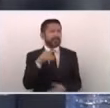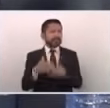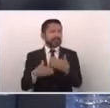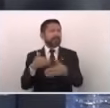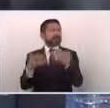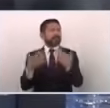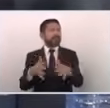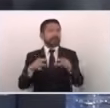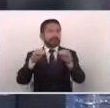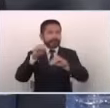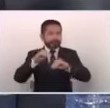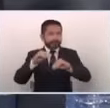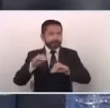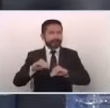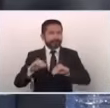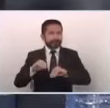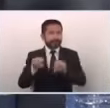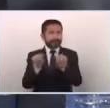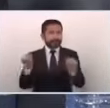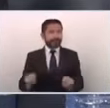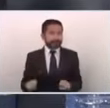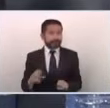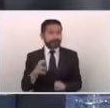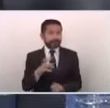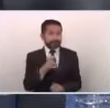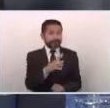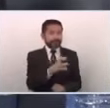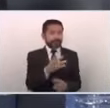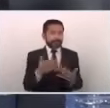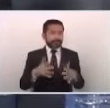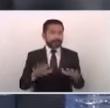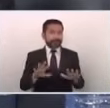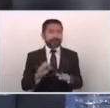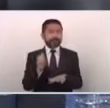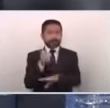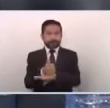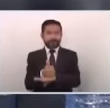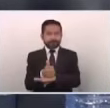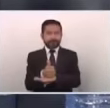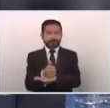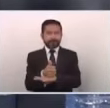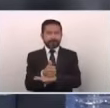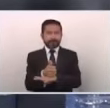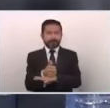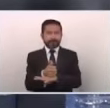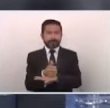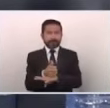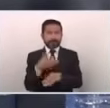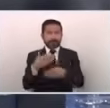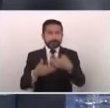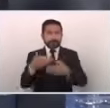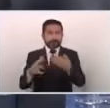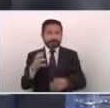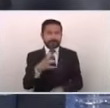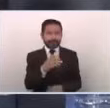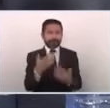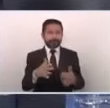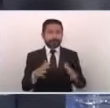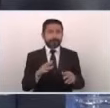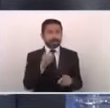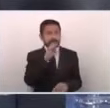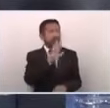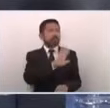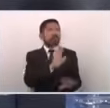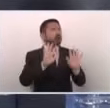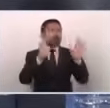que ya habían, y que ya habían creado, ese mecanismo de corrupción que ya habían creado, le decían,